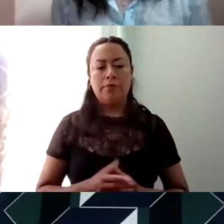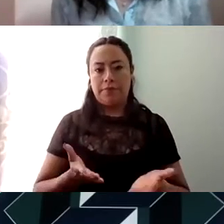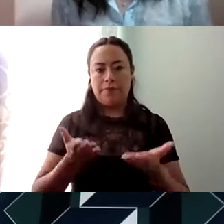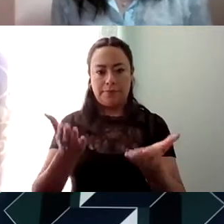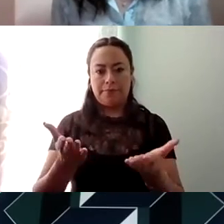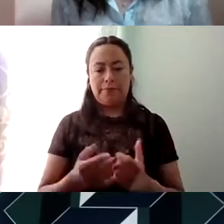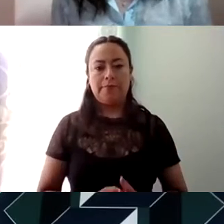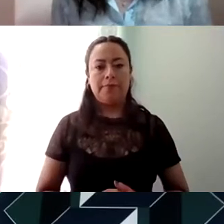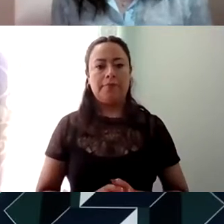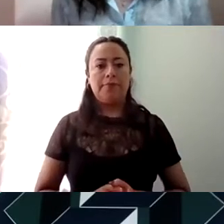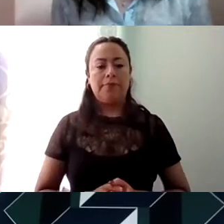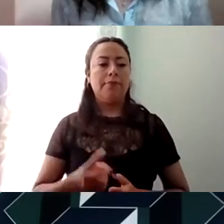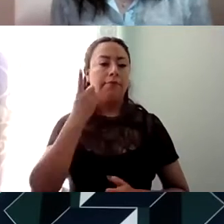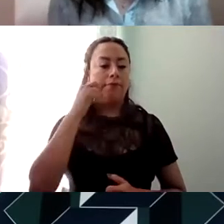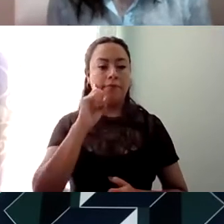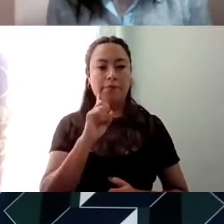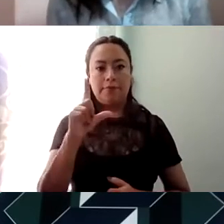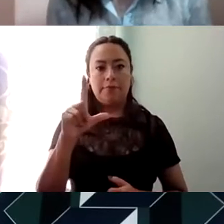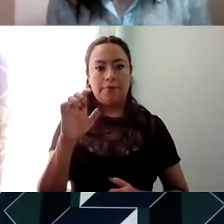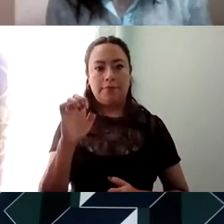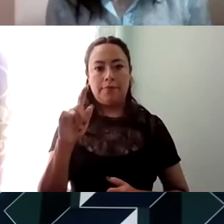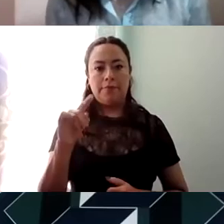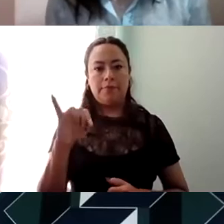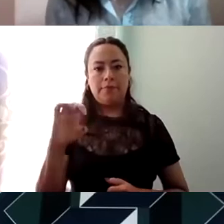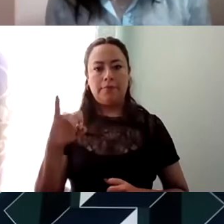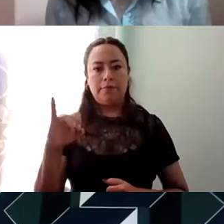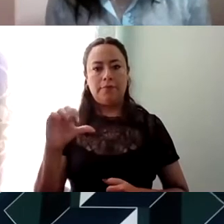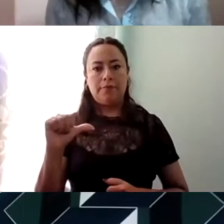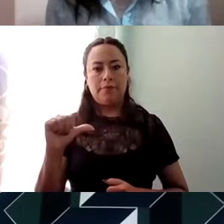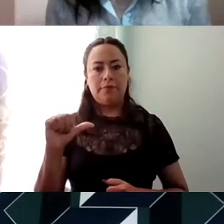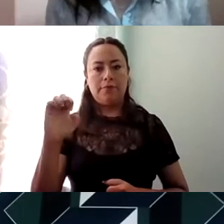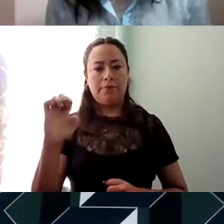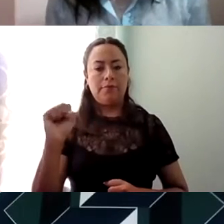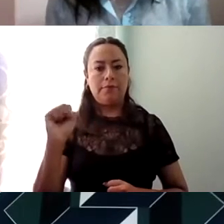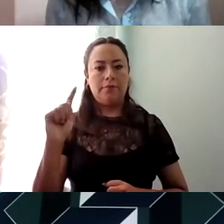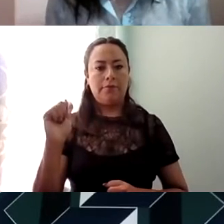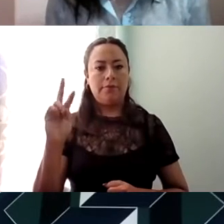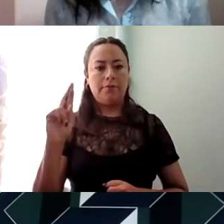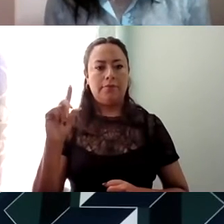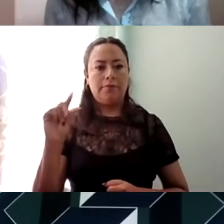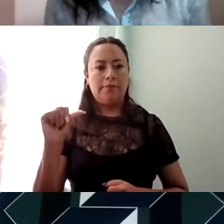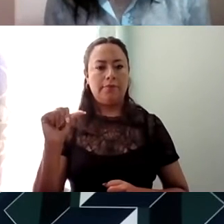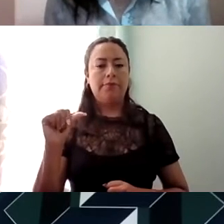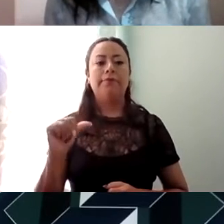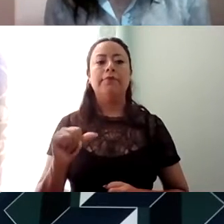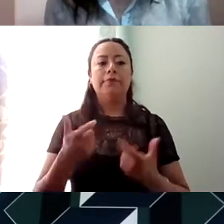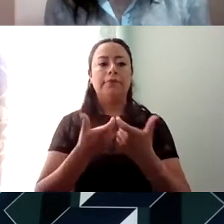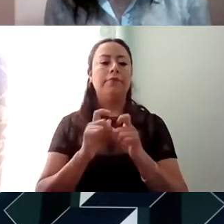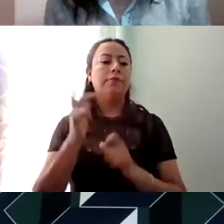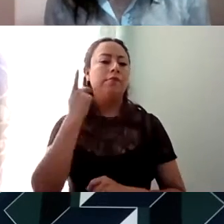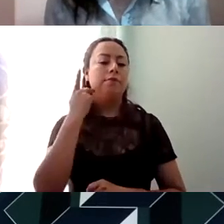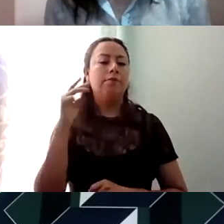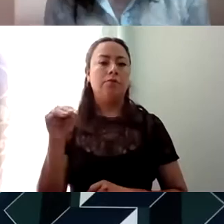palabra a la diputada Leticia Estrada, del grupo parlamentario del Partido